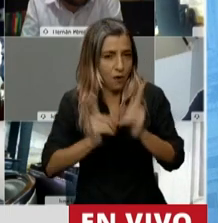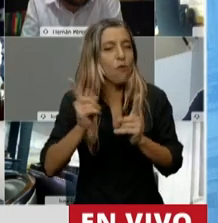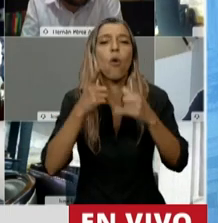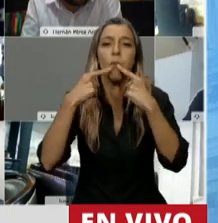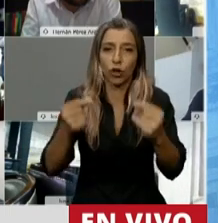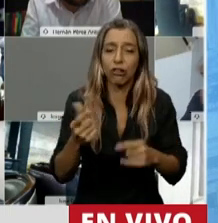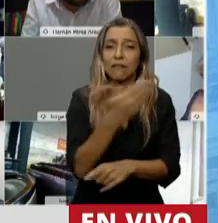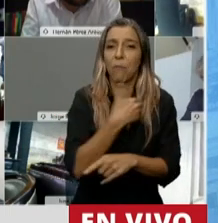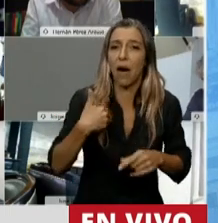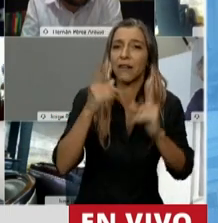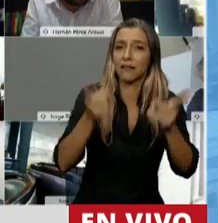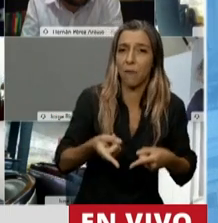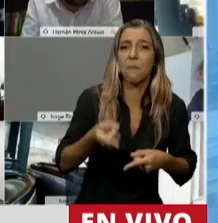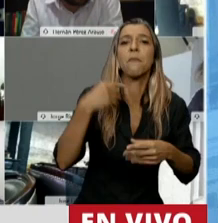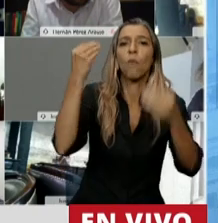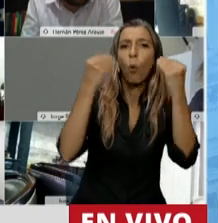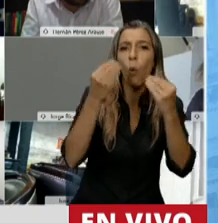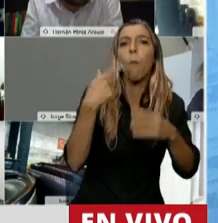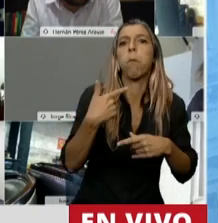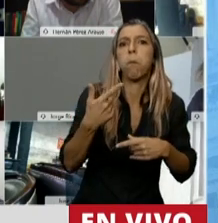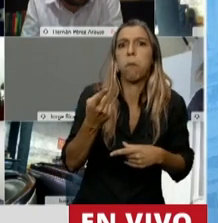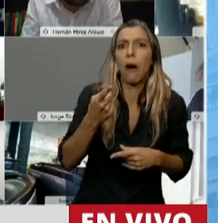por los agrotóxicos que vuelan por los aires.